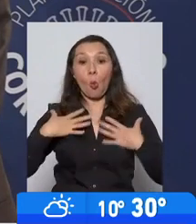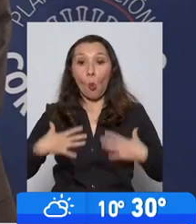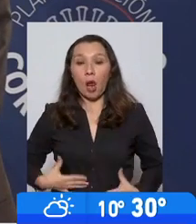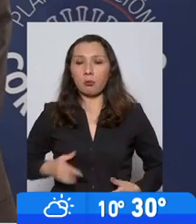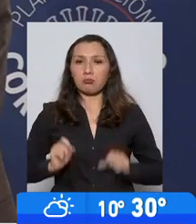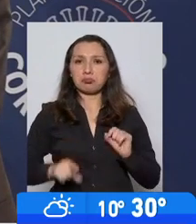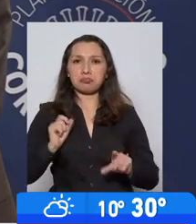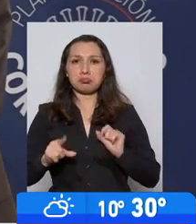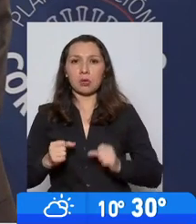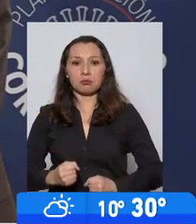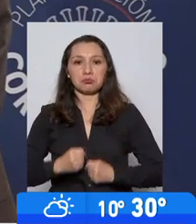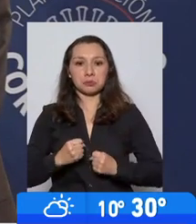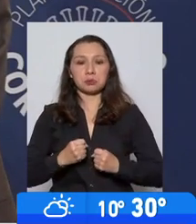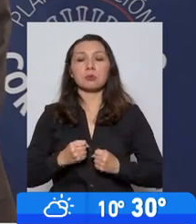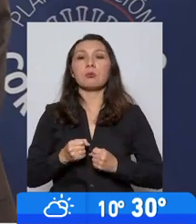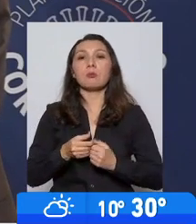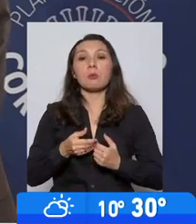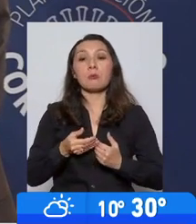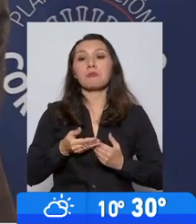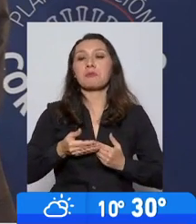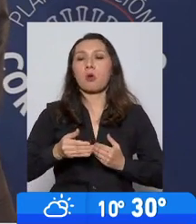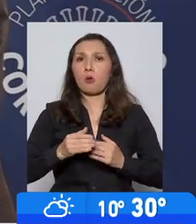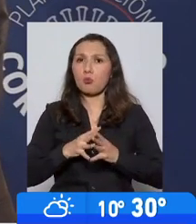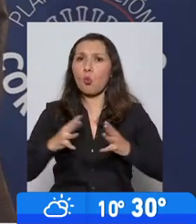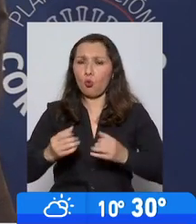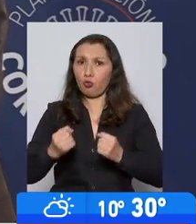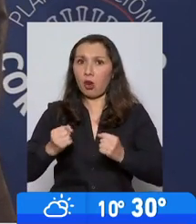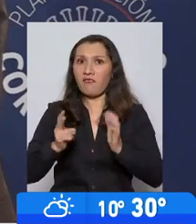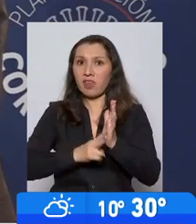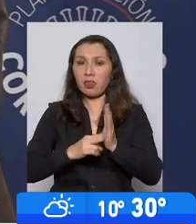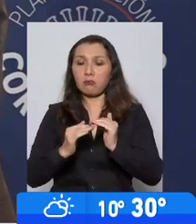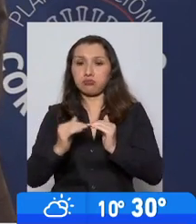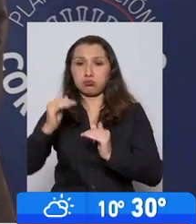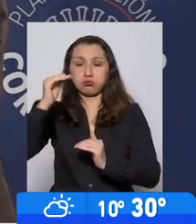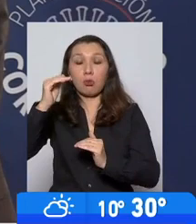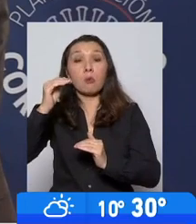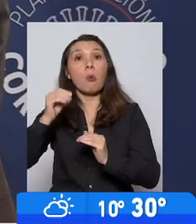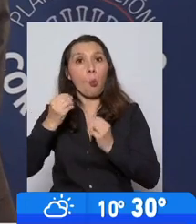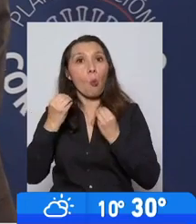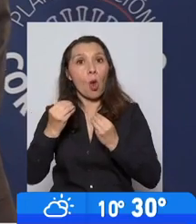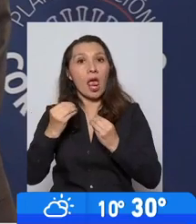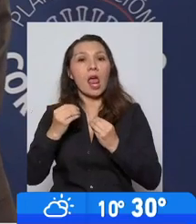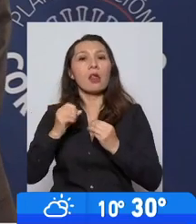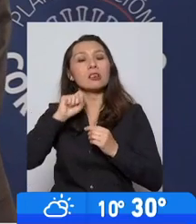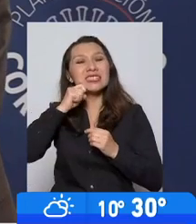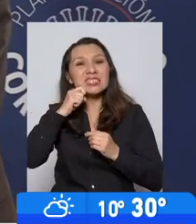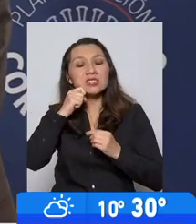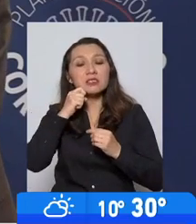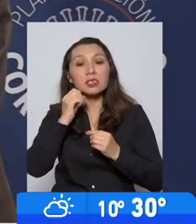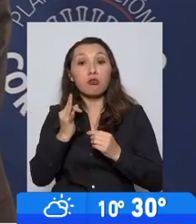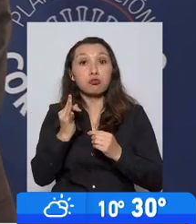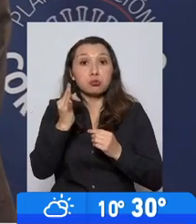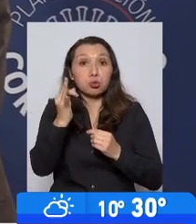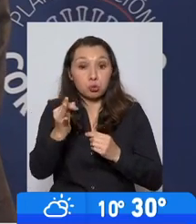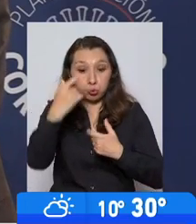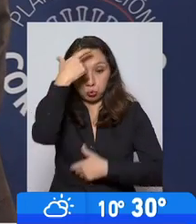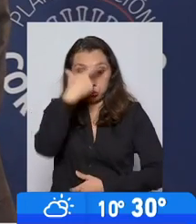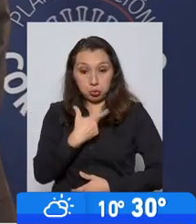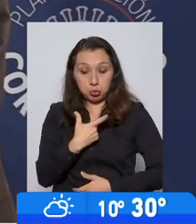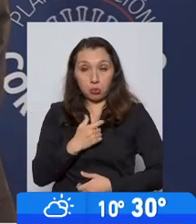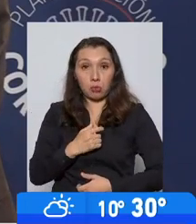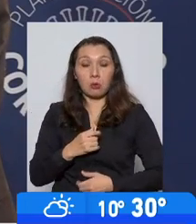para afirmar con una probabilidad muy alta, nunca con certeza absoluta, pero con una probabilidad muy alta, que esa